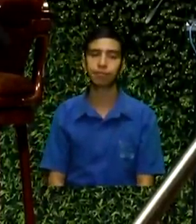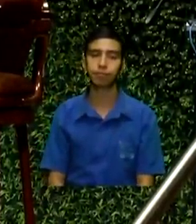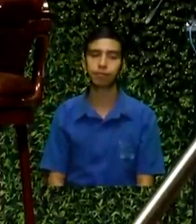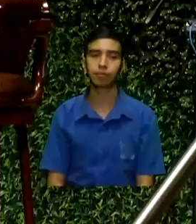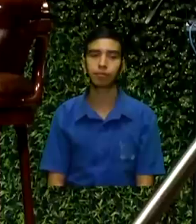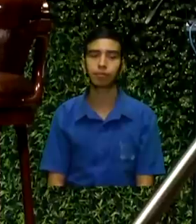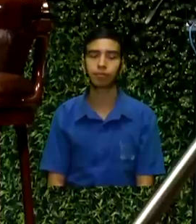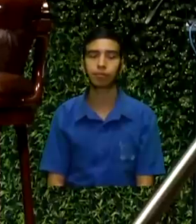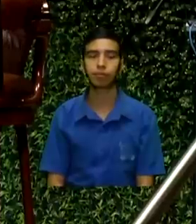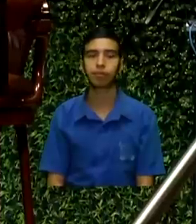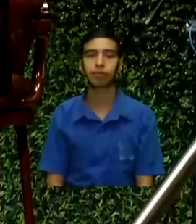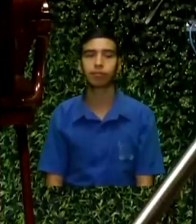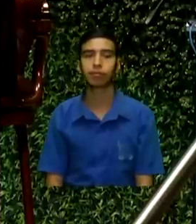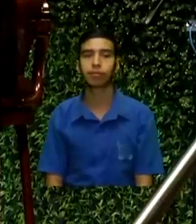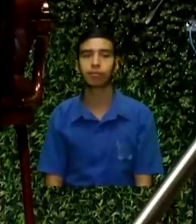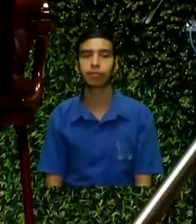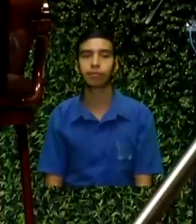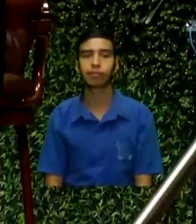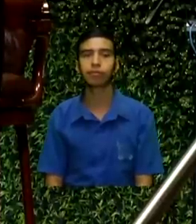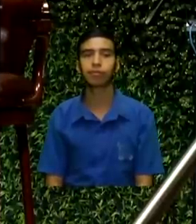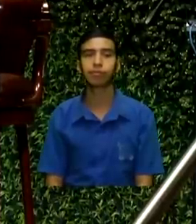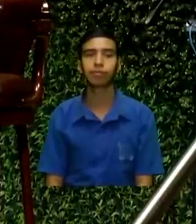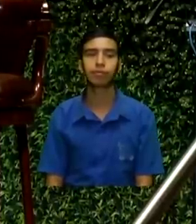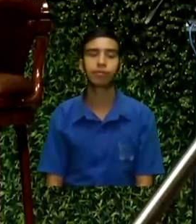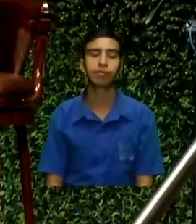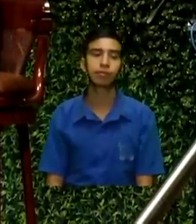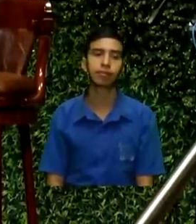para qué. Va a ayudarle, ¿va?